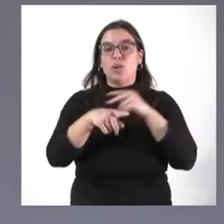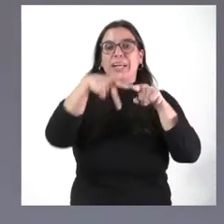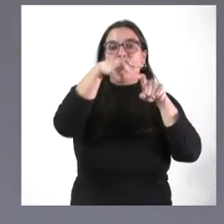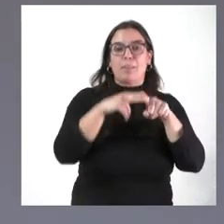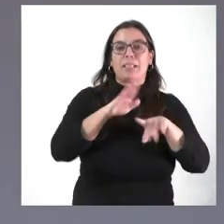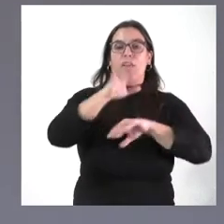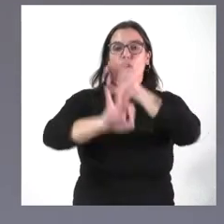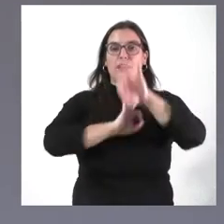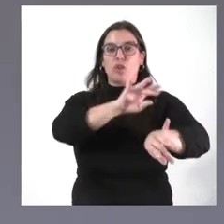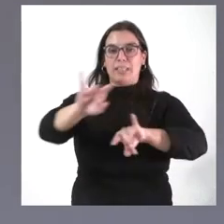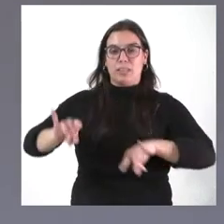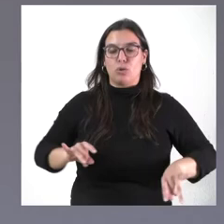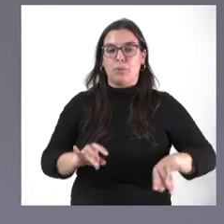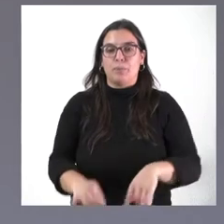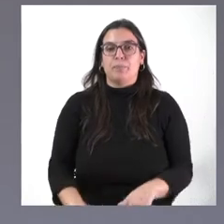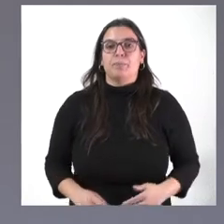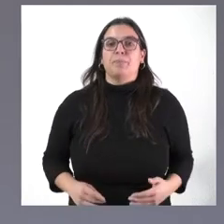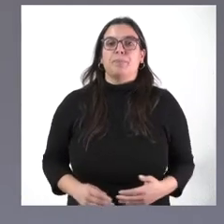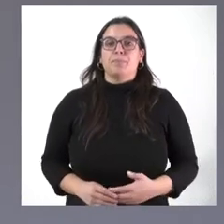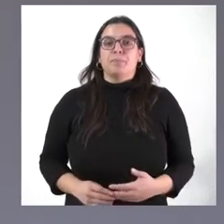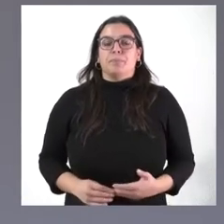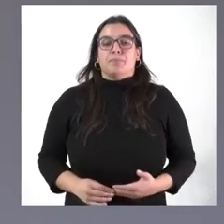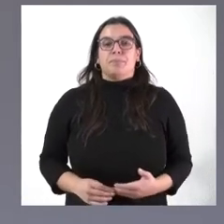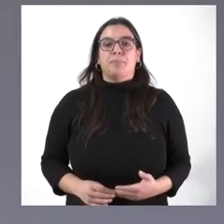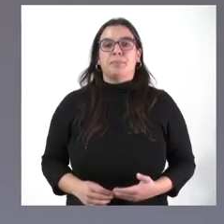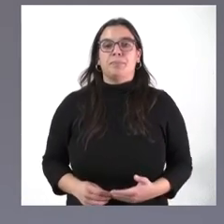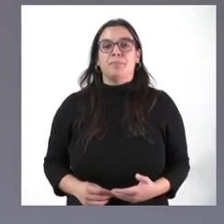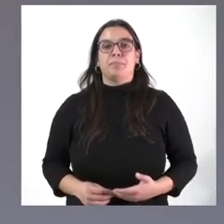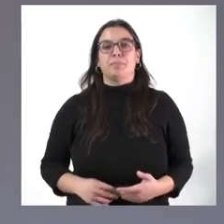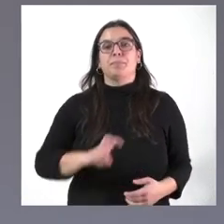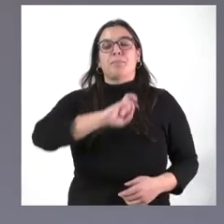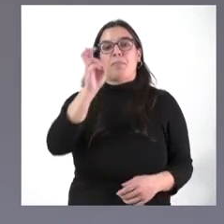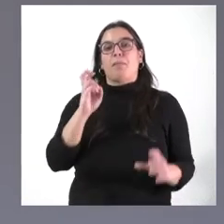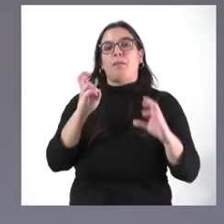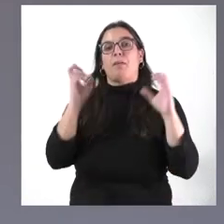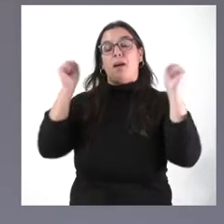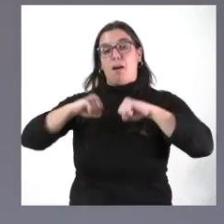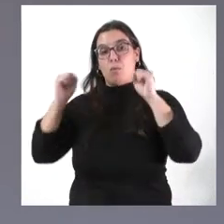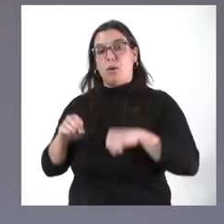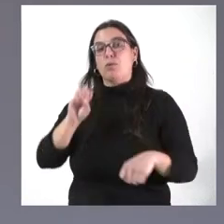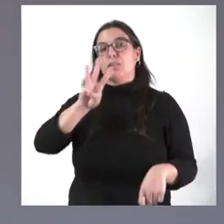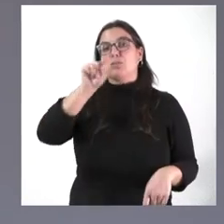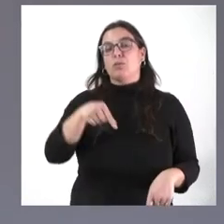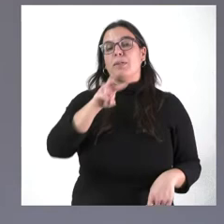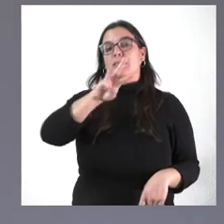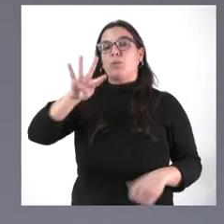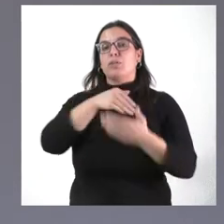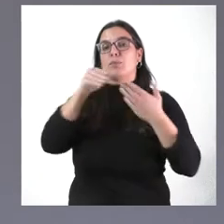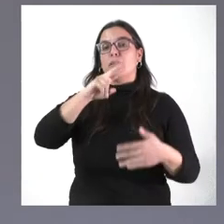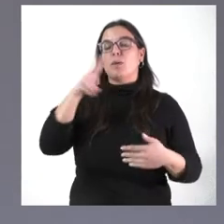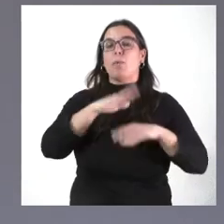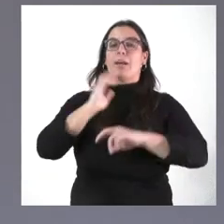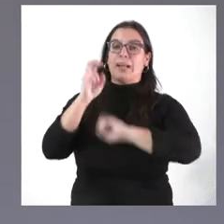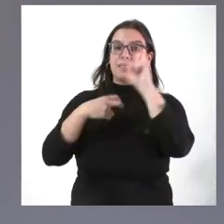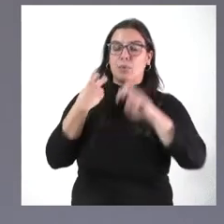ordenación del territorio otro acuerdo grupo de acuerdos son los 3,34 millones de euros para la restauración